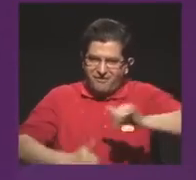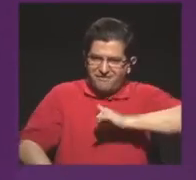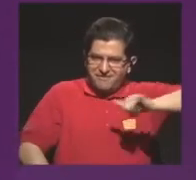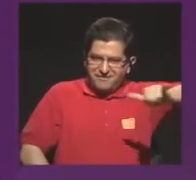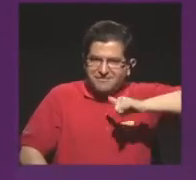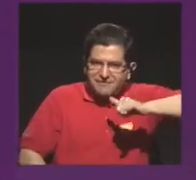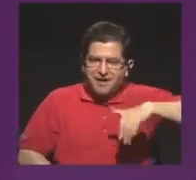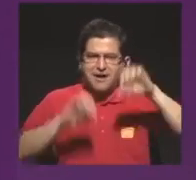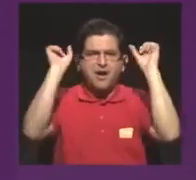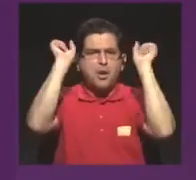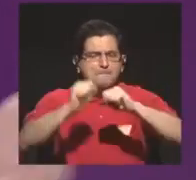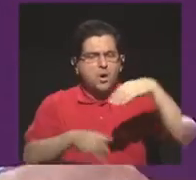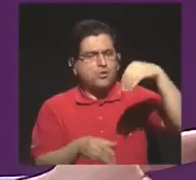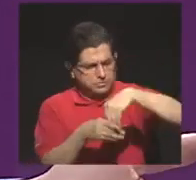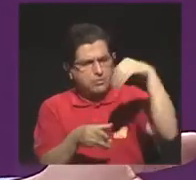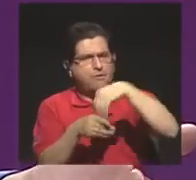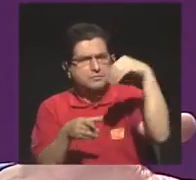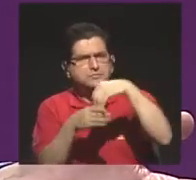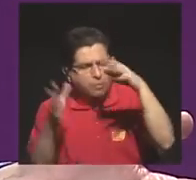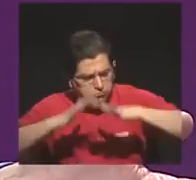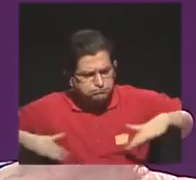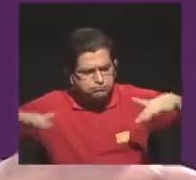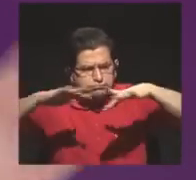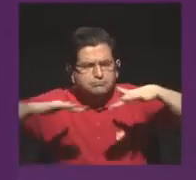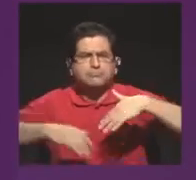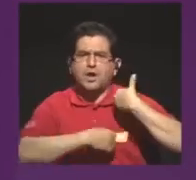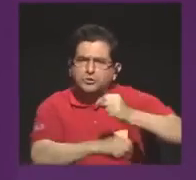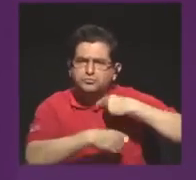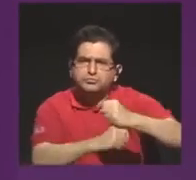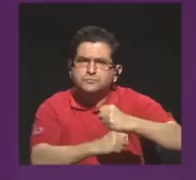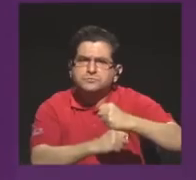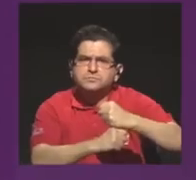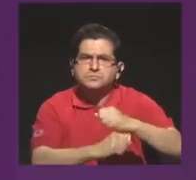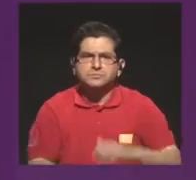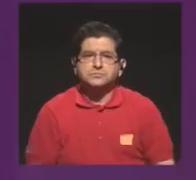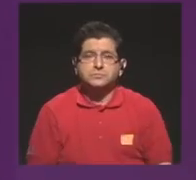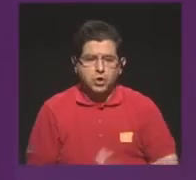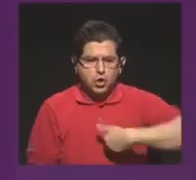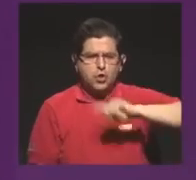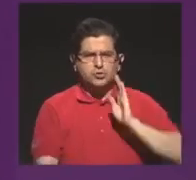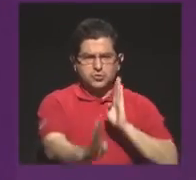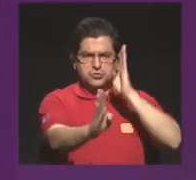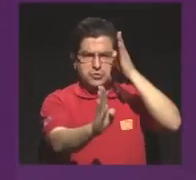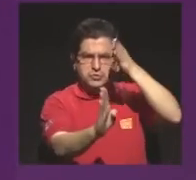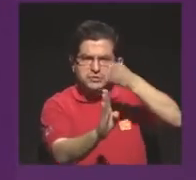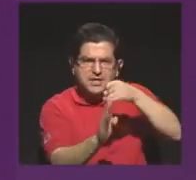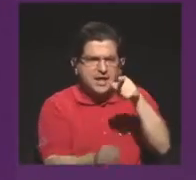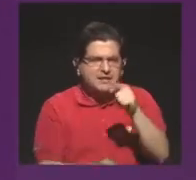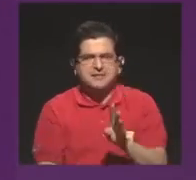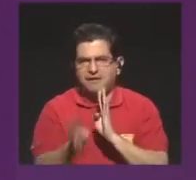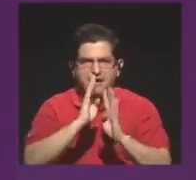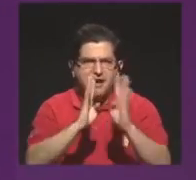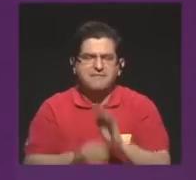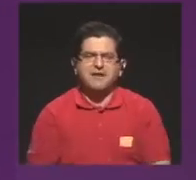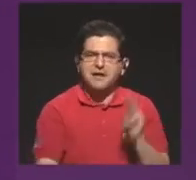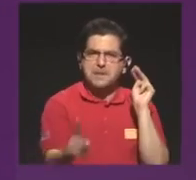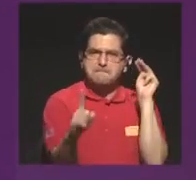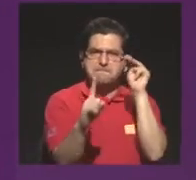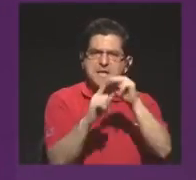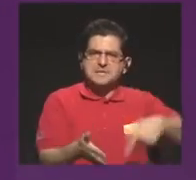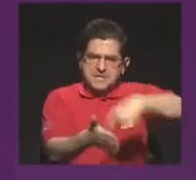también para aportar dentro de los espacios municipales. Entonces nos dirigimos directamente a ellas con un